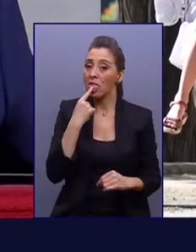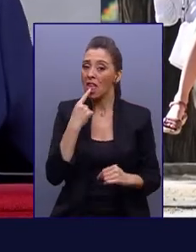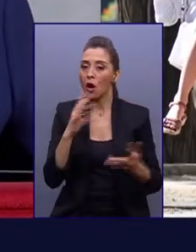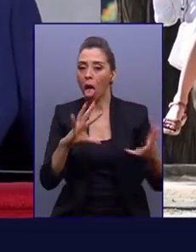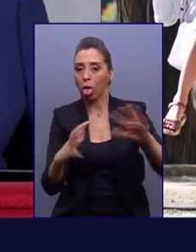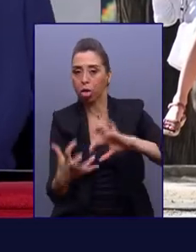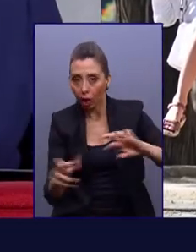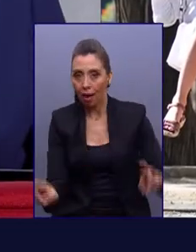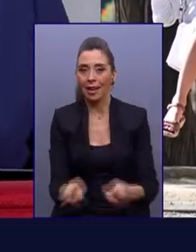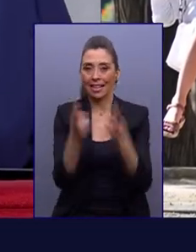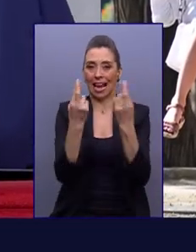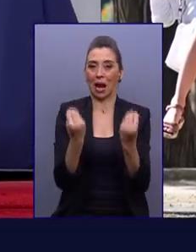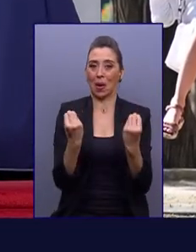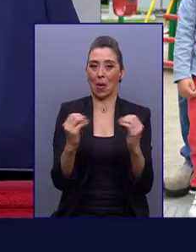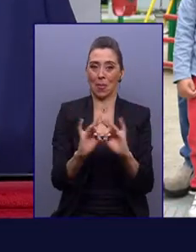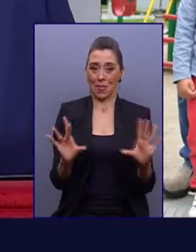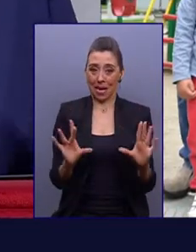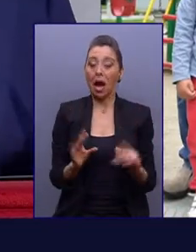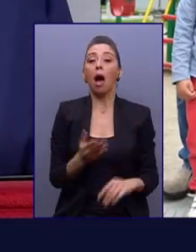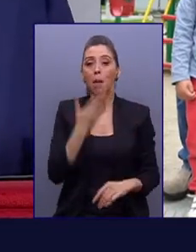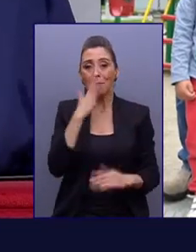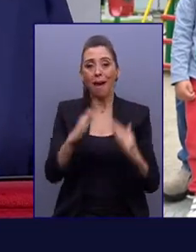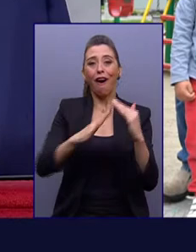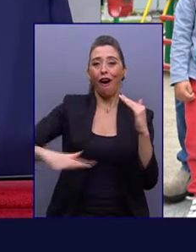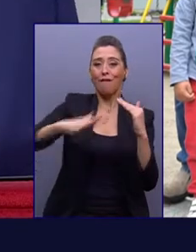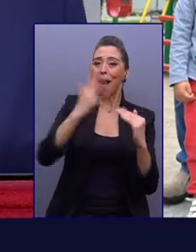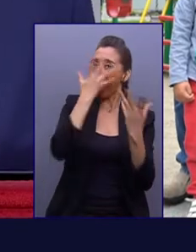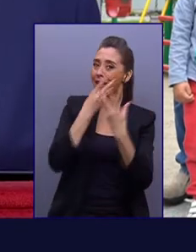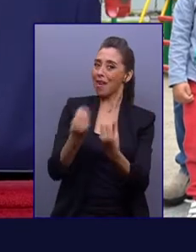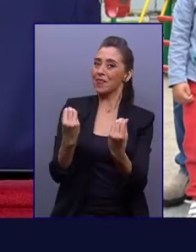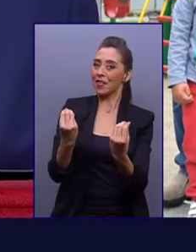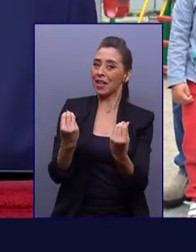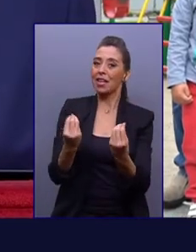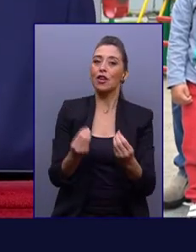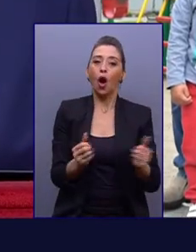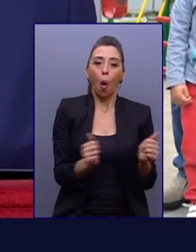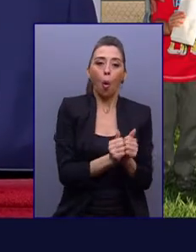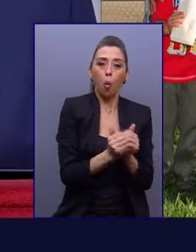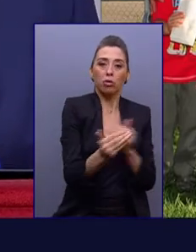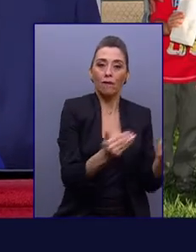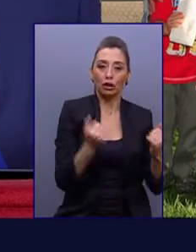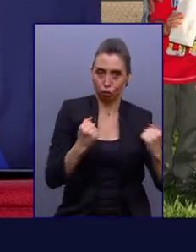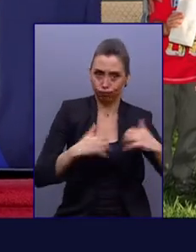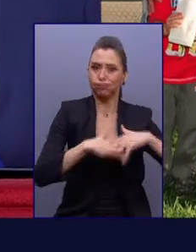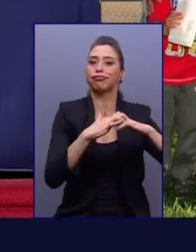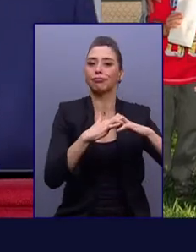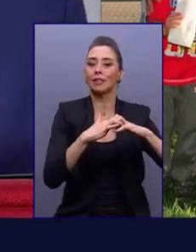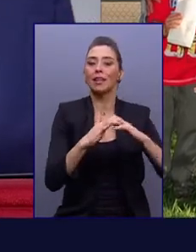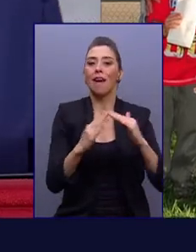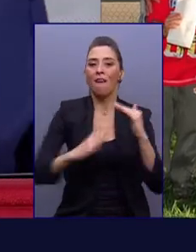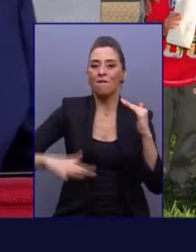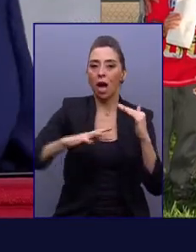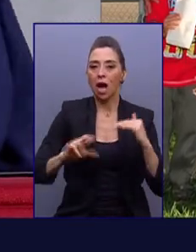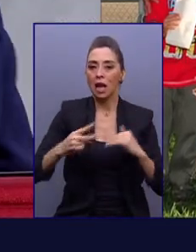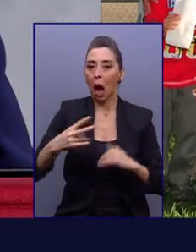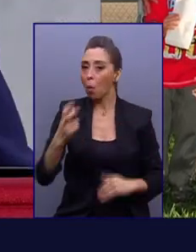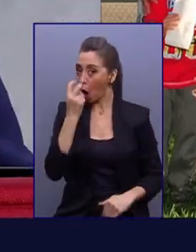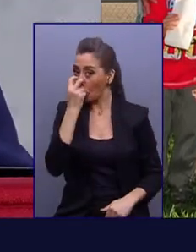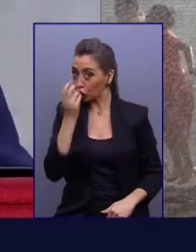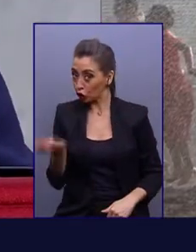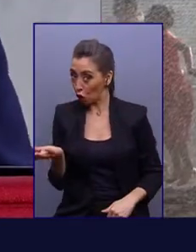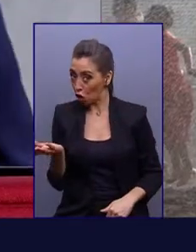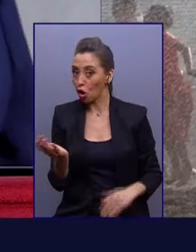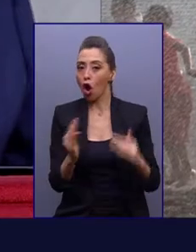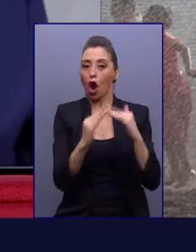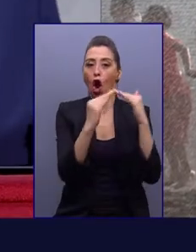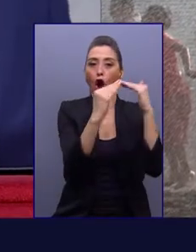recuperar. Como resultado, tenemos mejores barrios, más bellos y con organizaciones vecinales fortalecidas, como el barrio Ragua en Osorno o